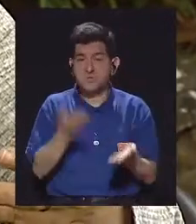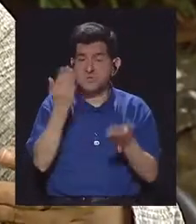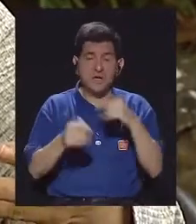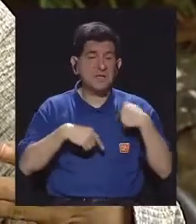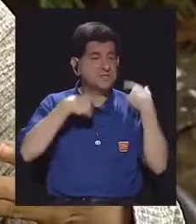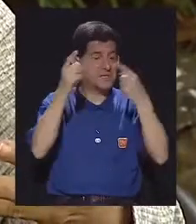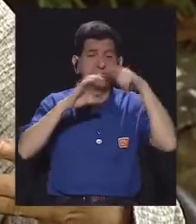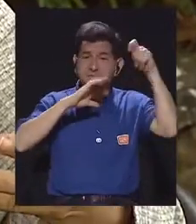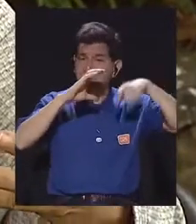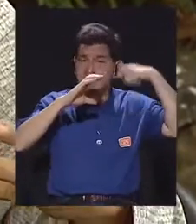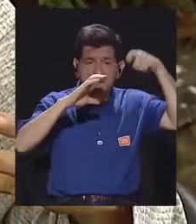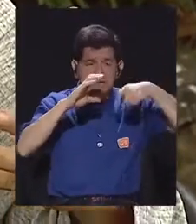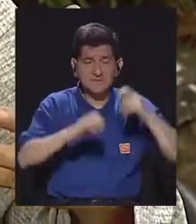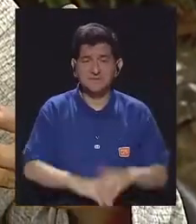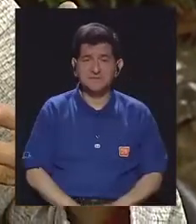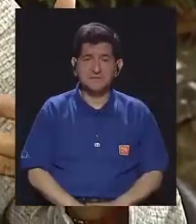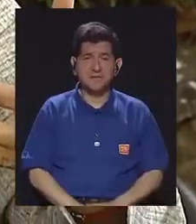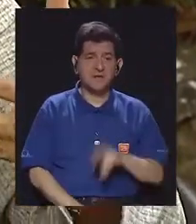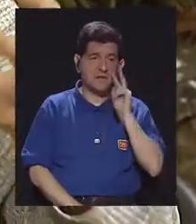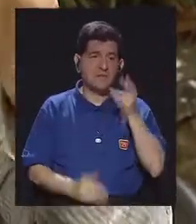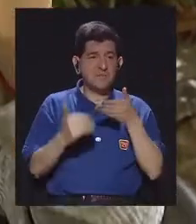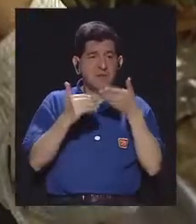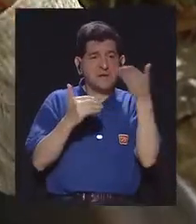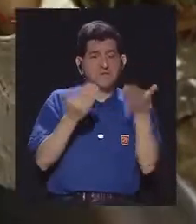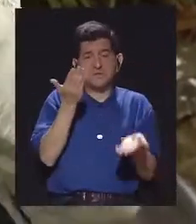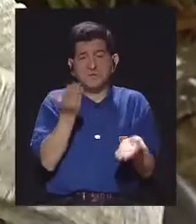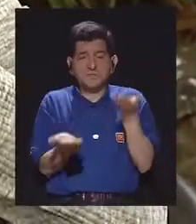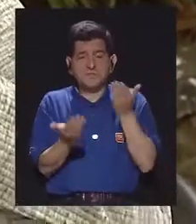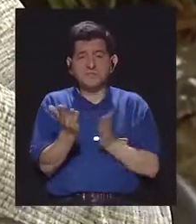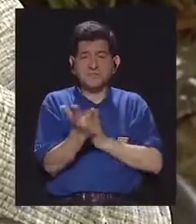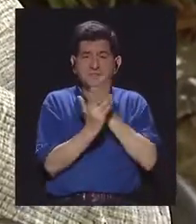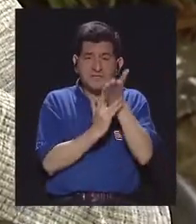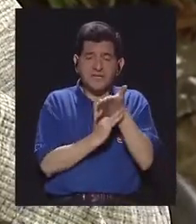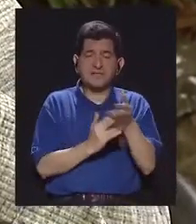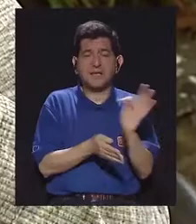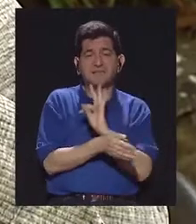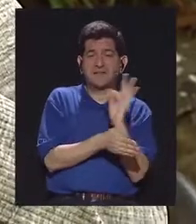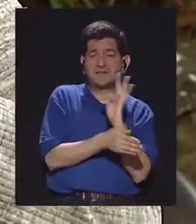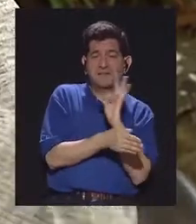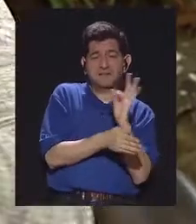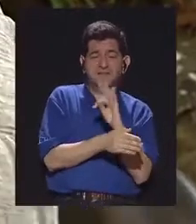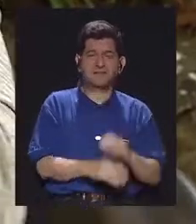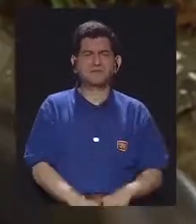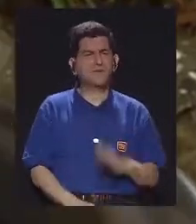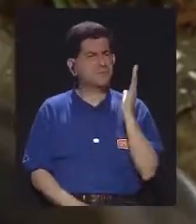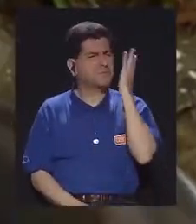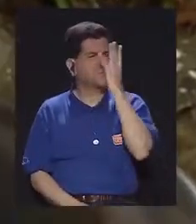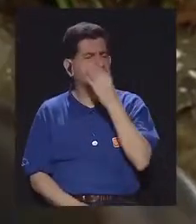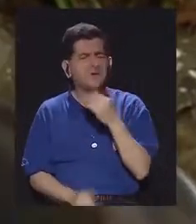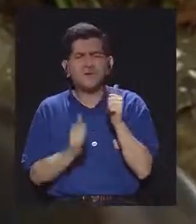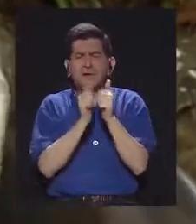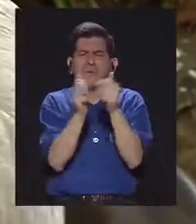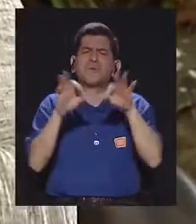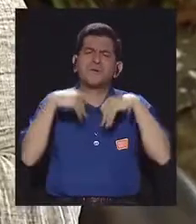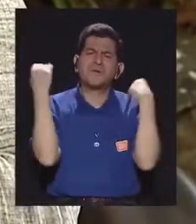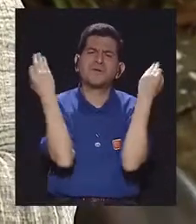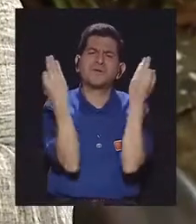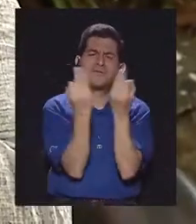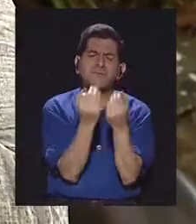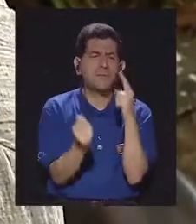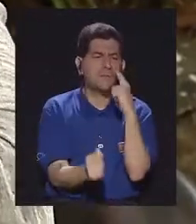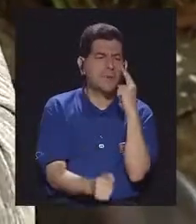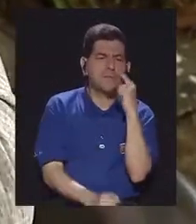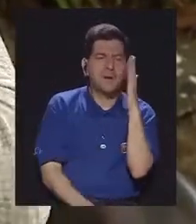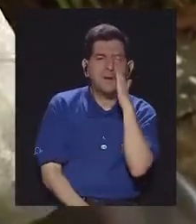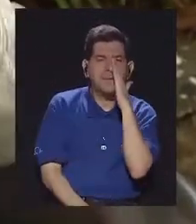cine? Uh-huh. Que ven las cosas a veces a través de un solo televisor. Y qué bonito es ir con familia,